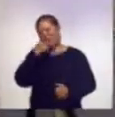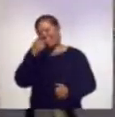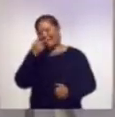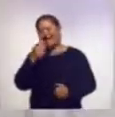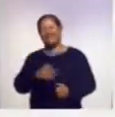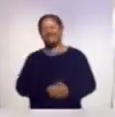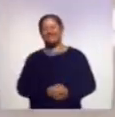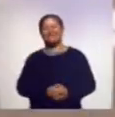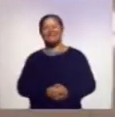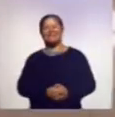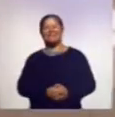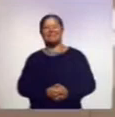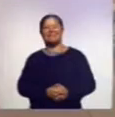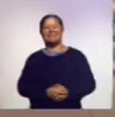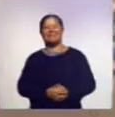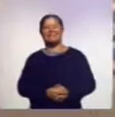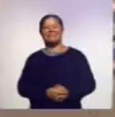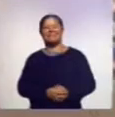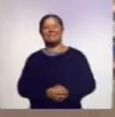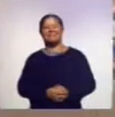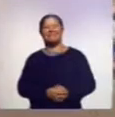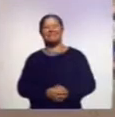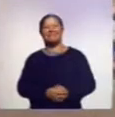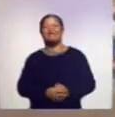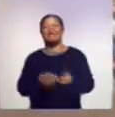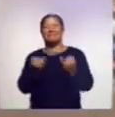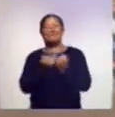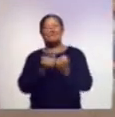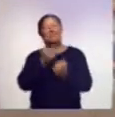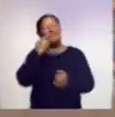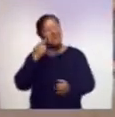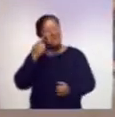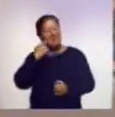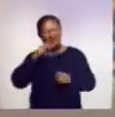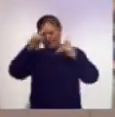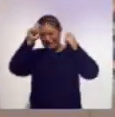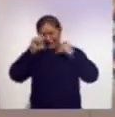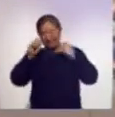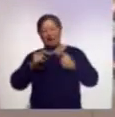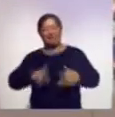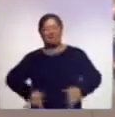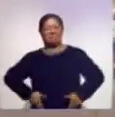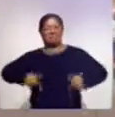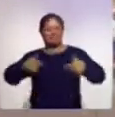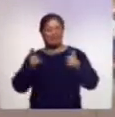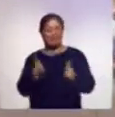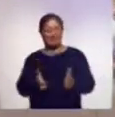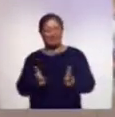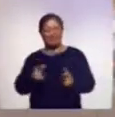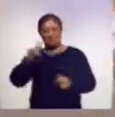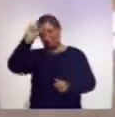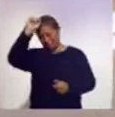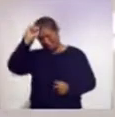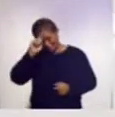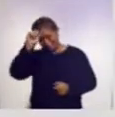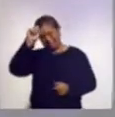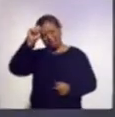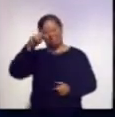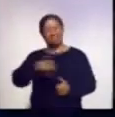dejaré salir. El ratón vaquero sacó sus pistolas, se inclina el